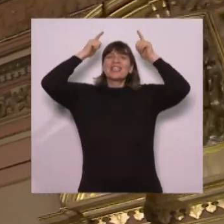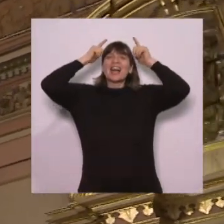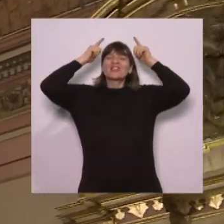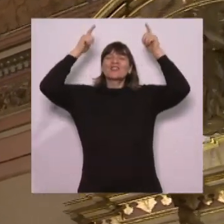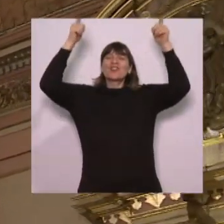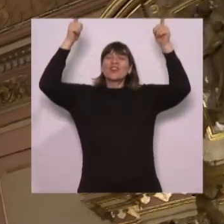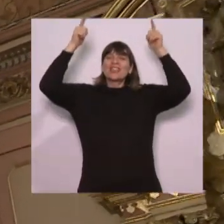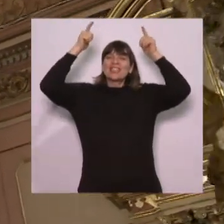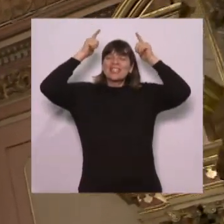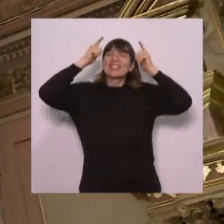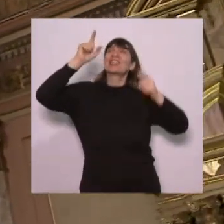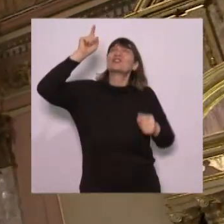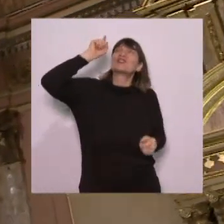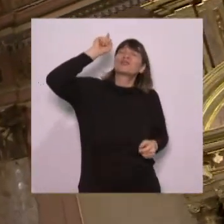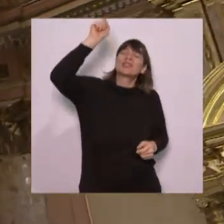santo,